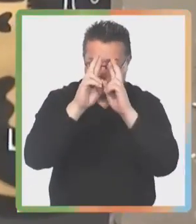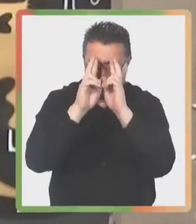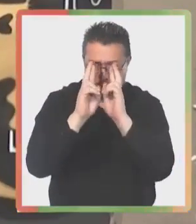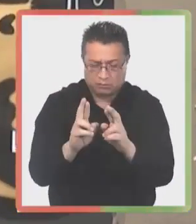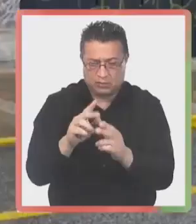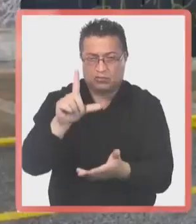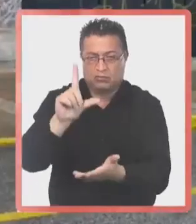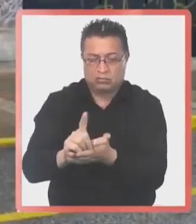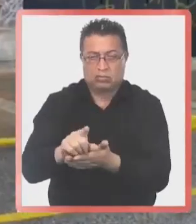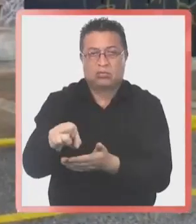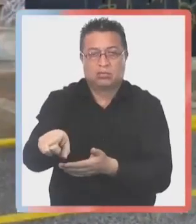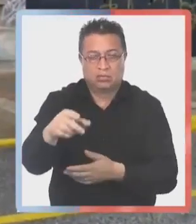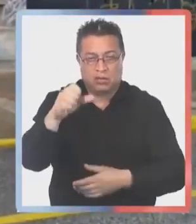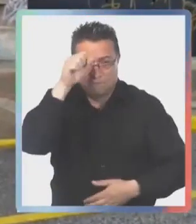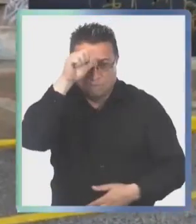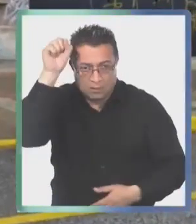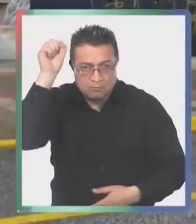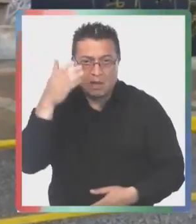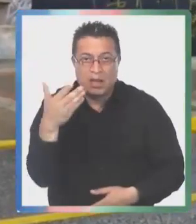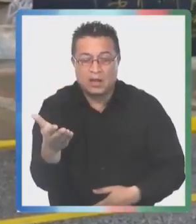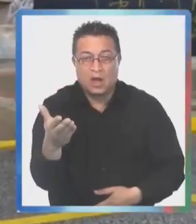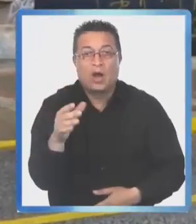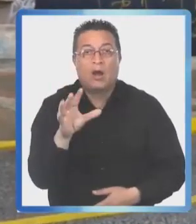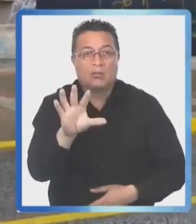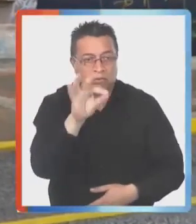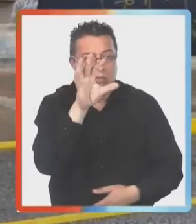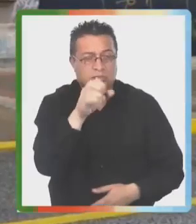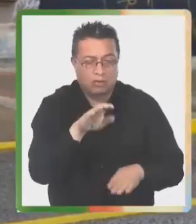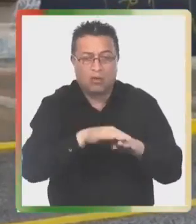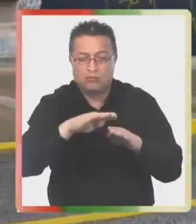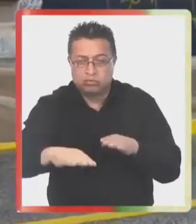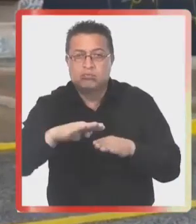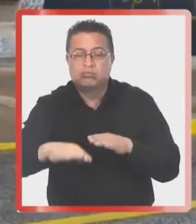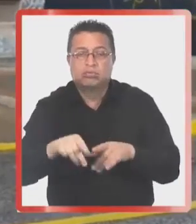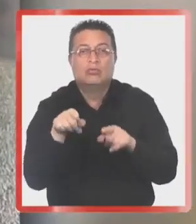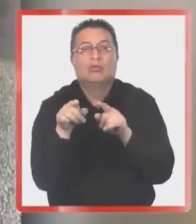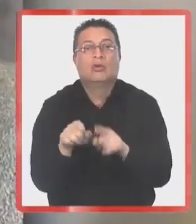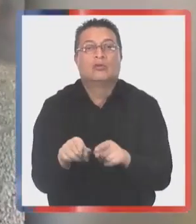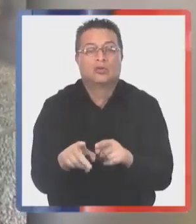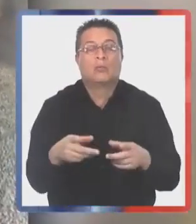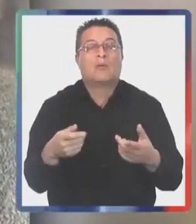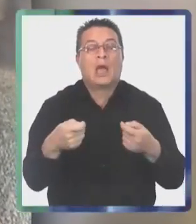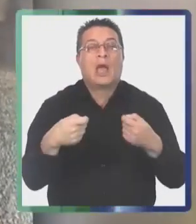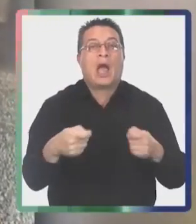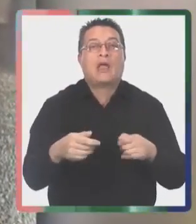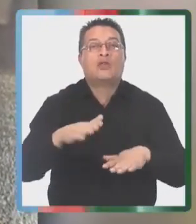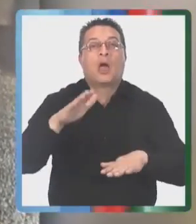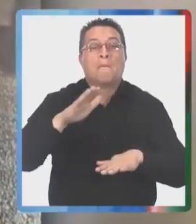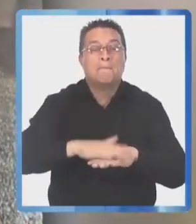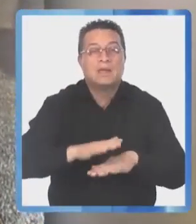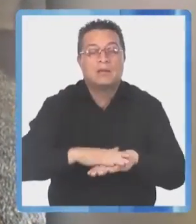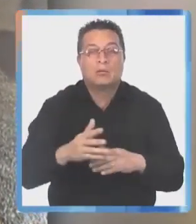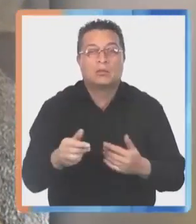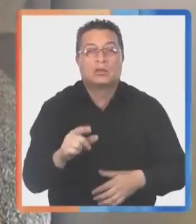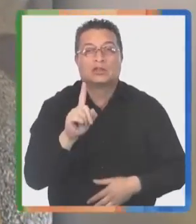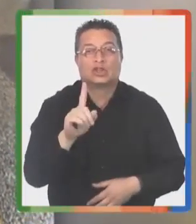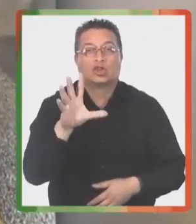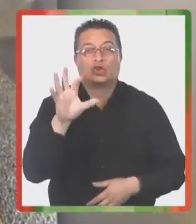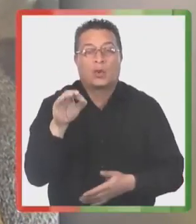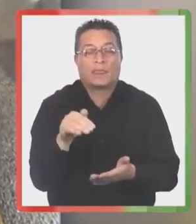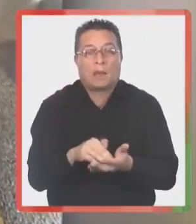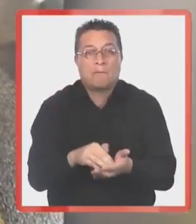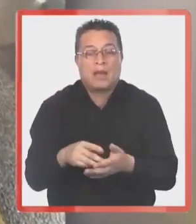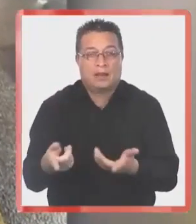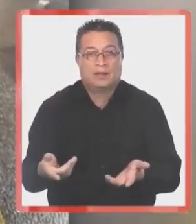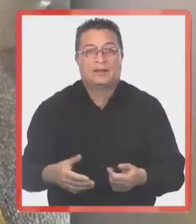vial y respeten la zona designada de la institución. De ser detectado estacionado en esta zona, el gasto mínimo bordea